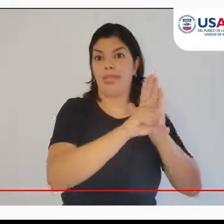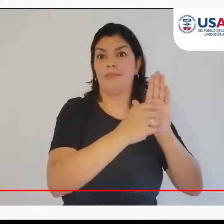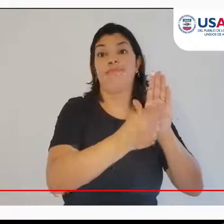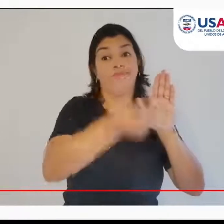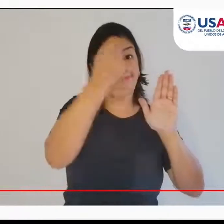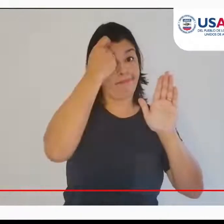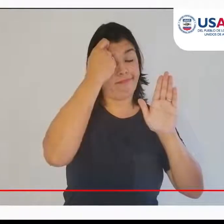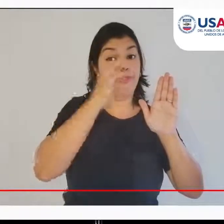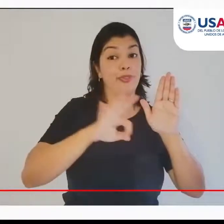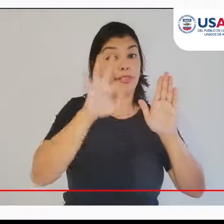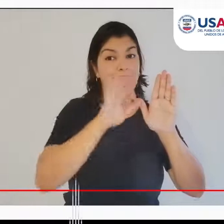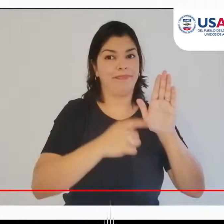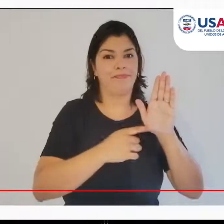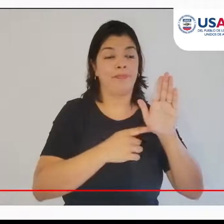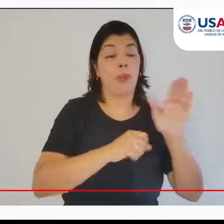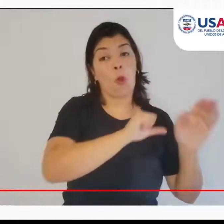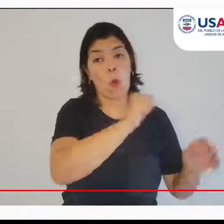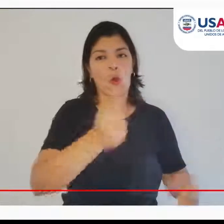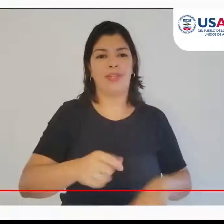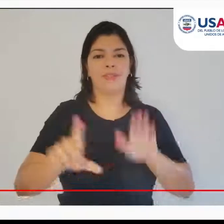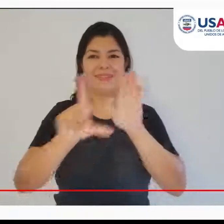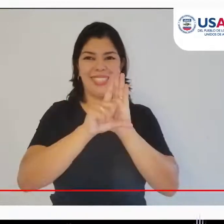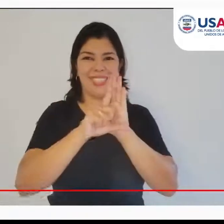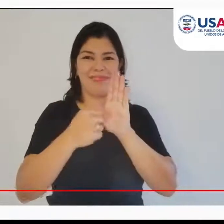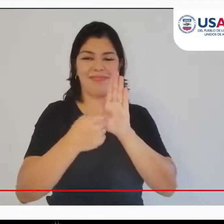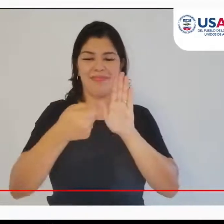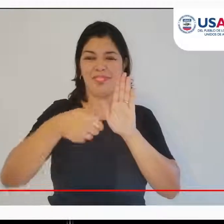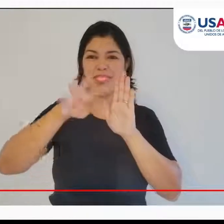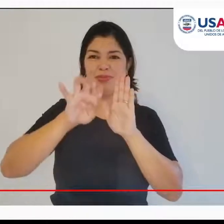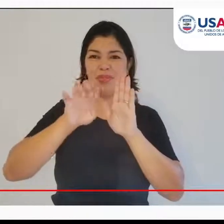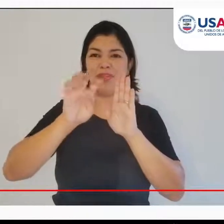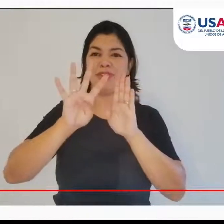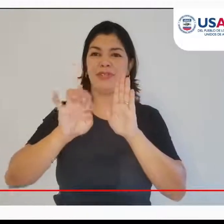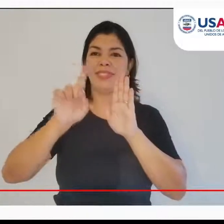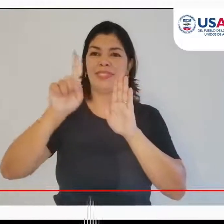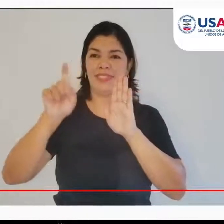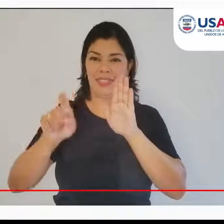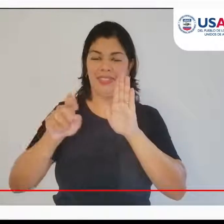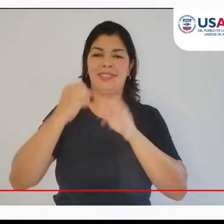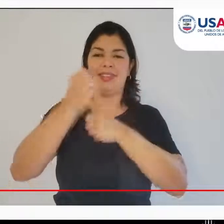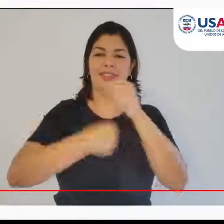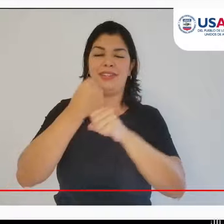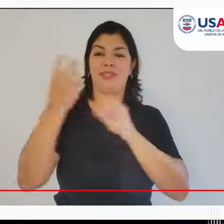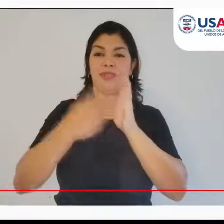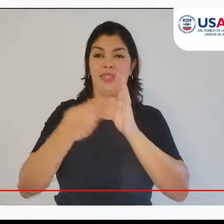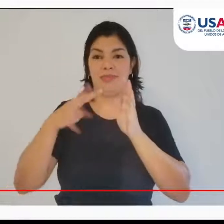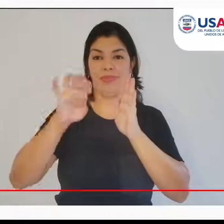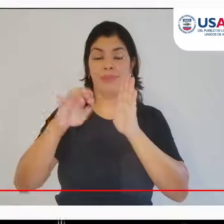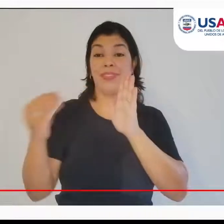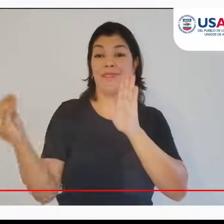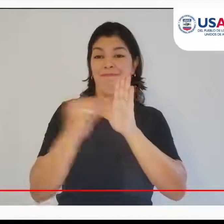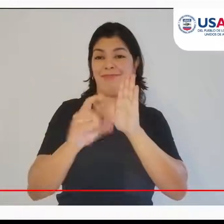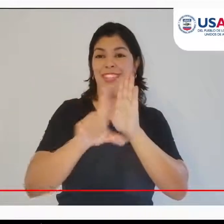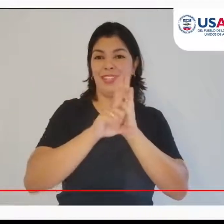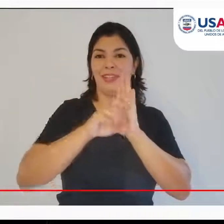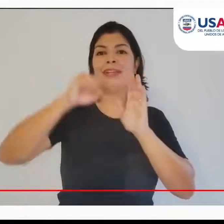importante tenerla en cuenta. Y otra mucho más específica es la Ley 1996 de 2019, que es la Ley de Capacidad